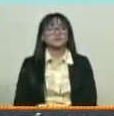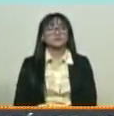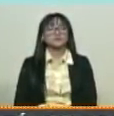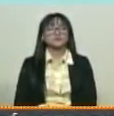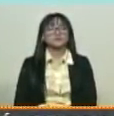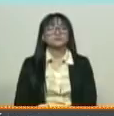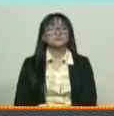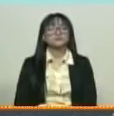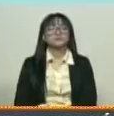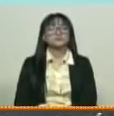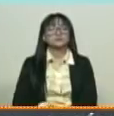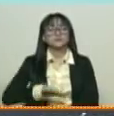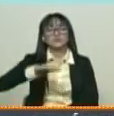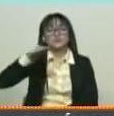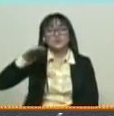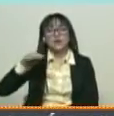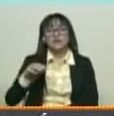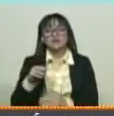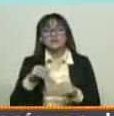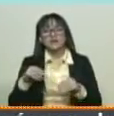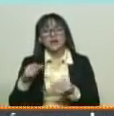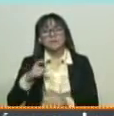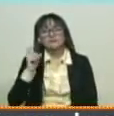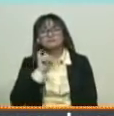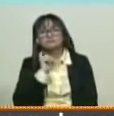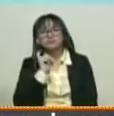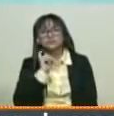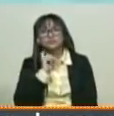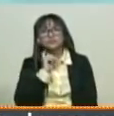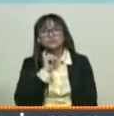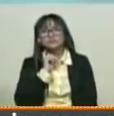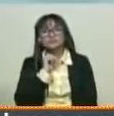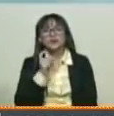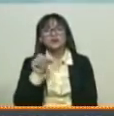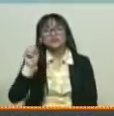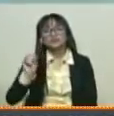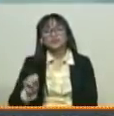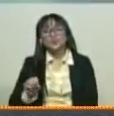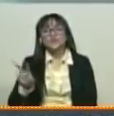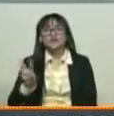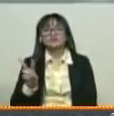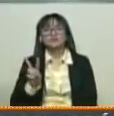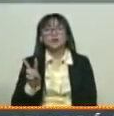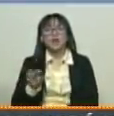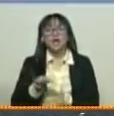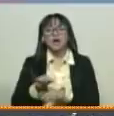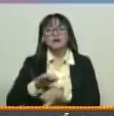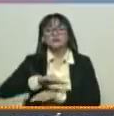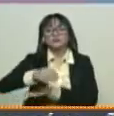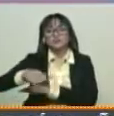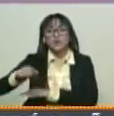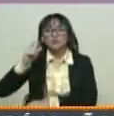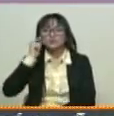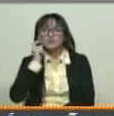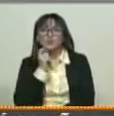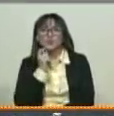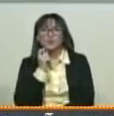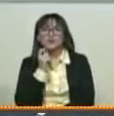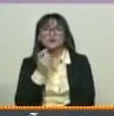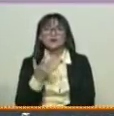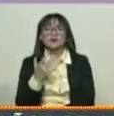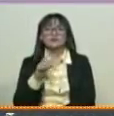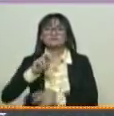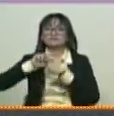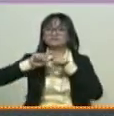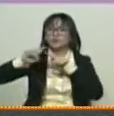tepuyes, en la tierra más antigua del planeta, en el sur de Venezuela, en las costas del estado Sucre, en nuestro Guarera